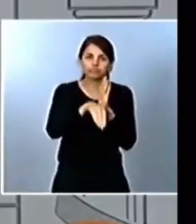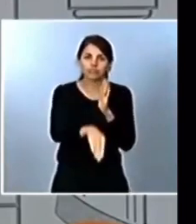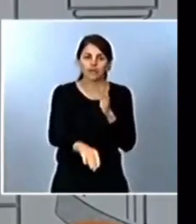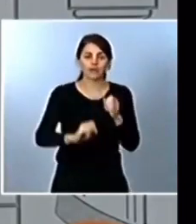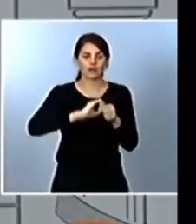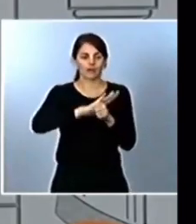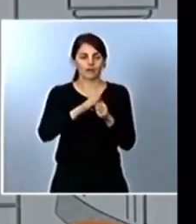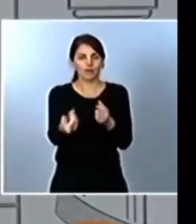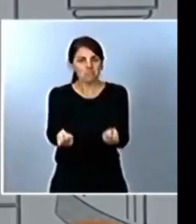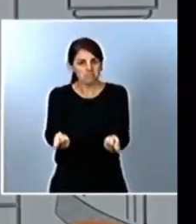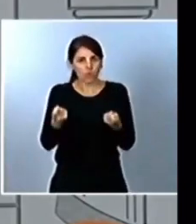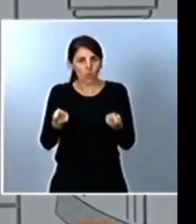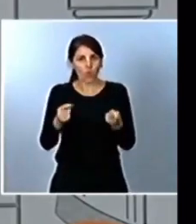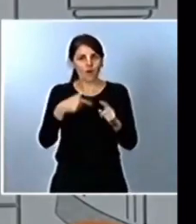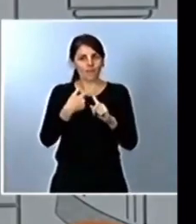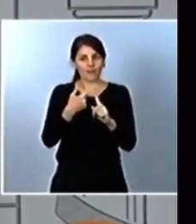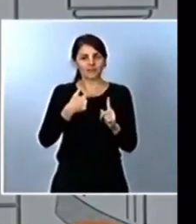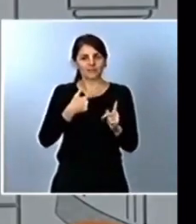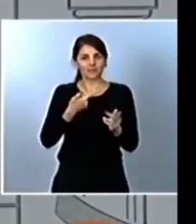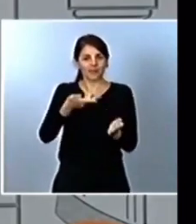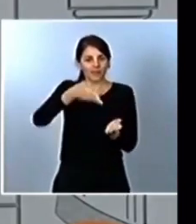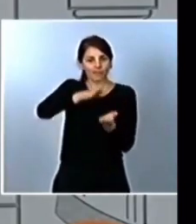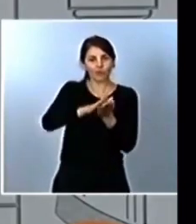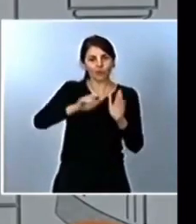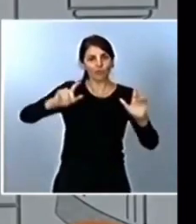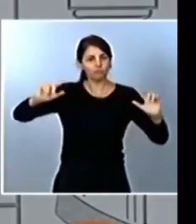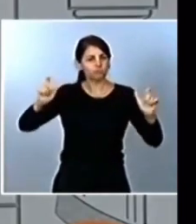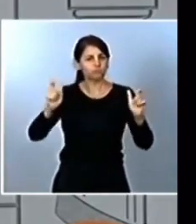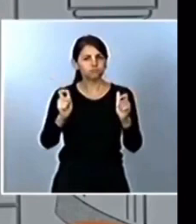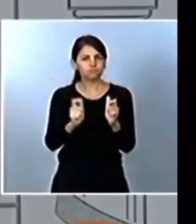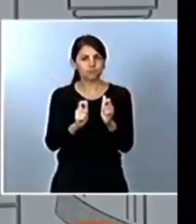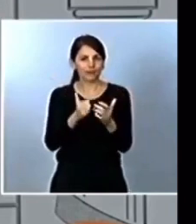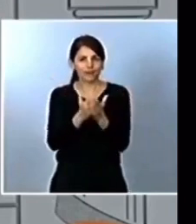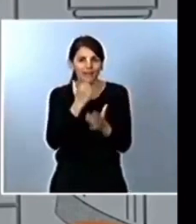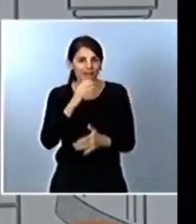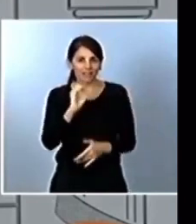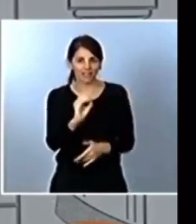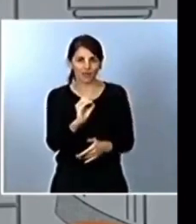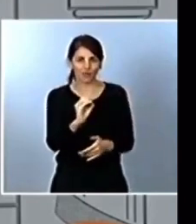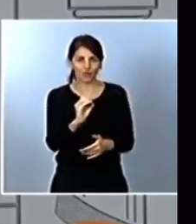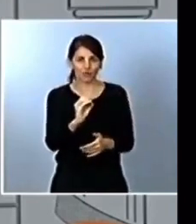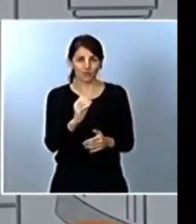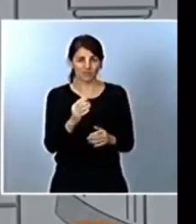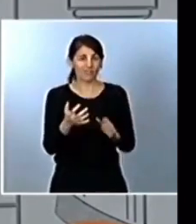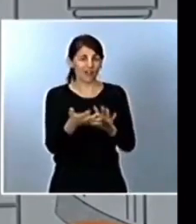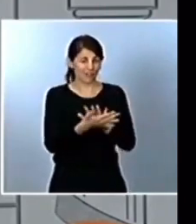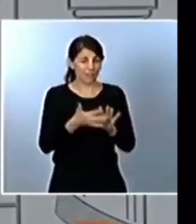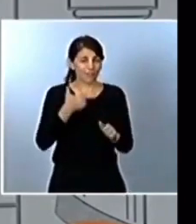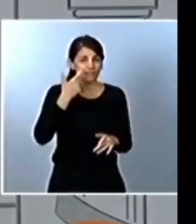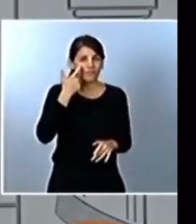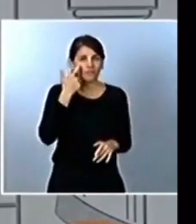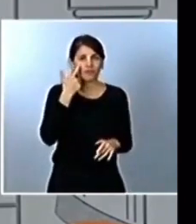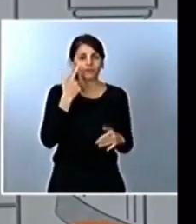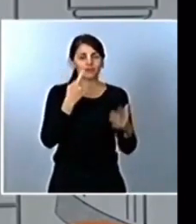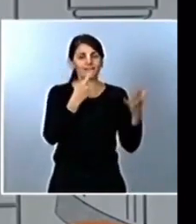fallecidos en nuestro país. Recordemos que son más de 600 las personas, los compatriotas, que desgraciadamente durante estos últimos 7 días,